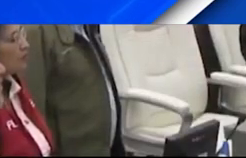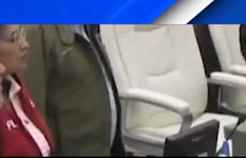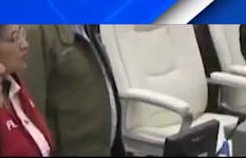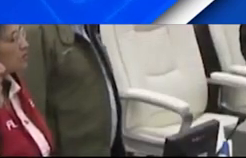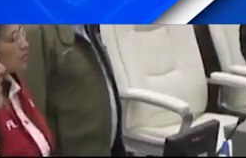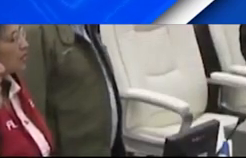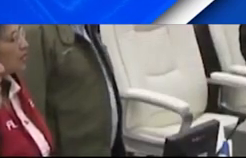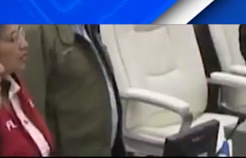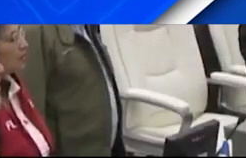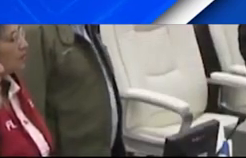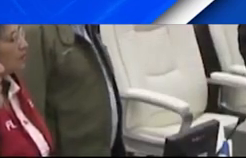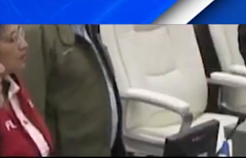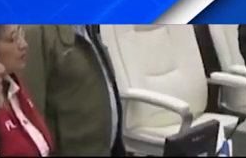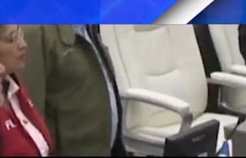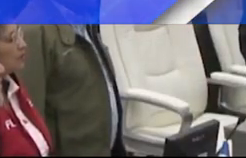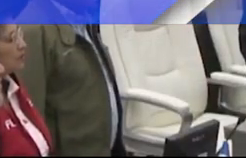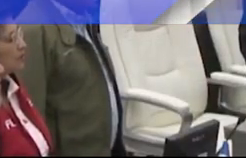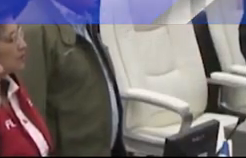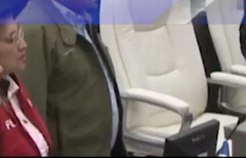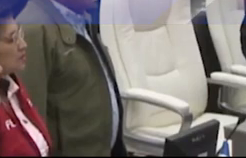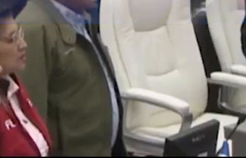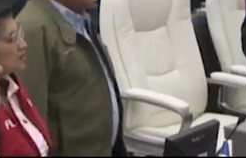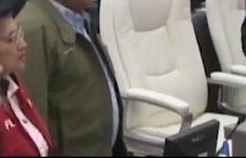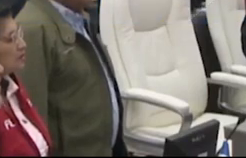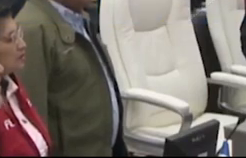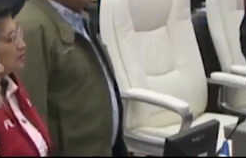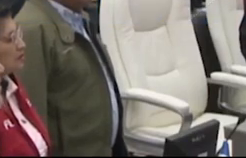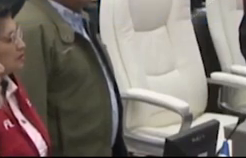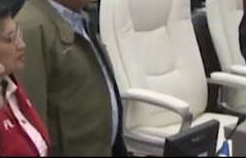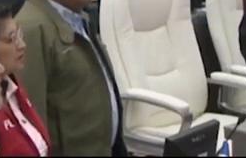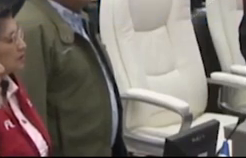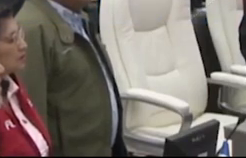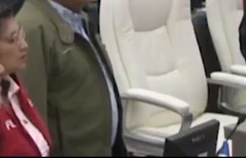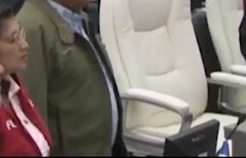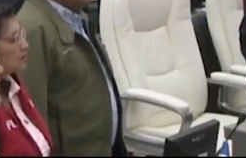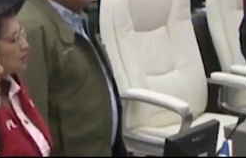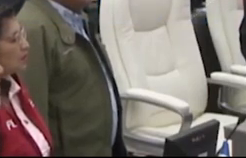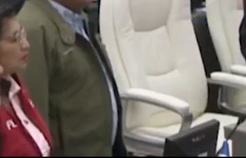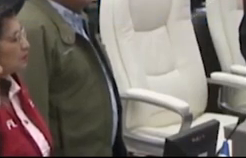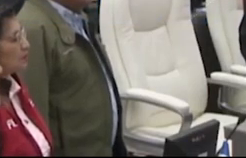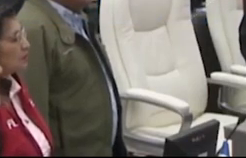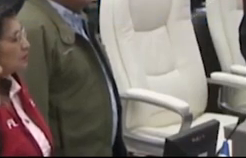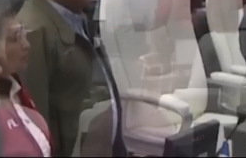de la Asamblea Islámica de Irán. Noticias 12, Darlene Téllez.